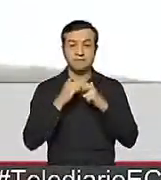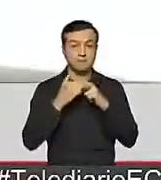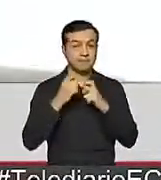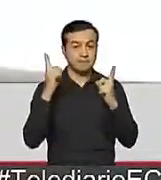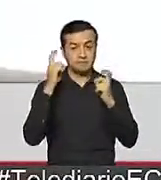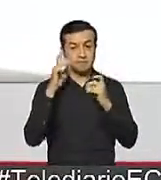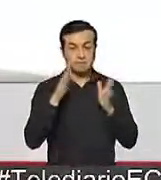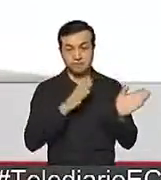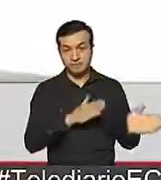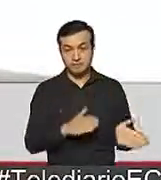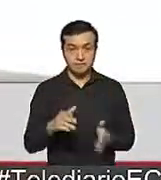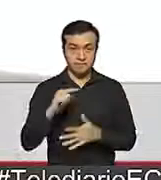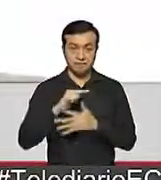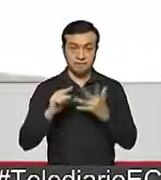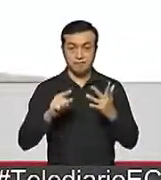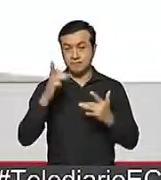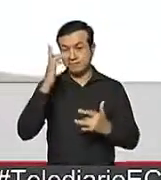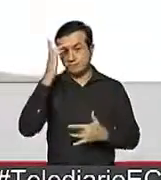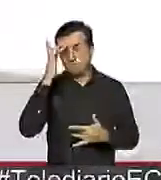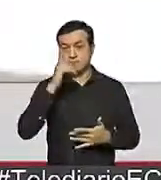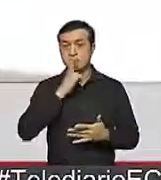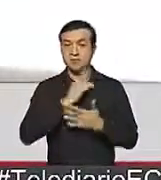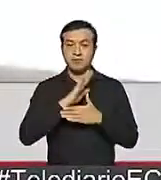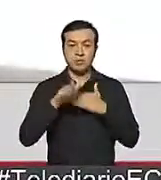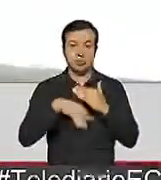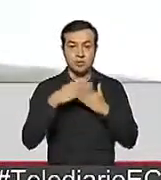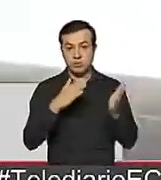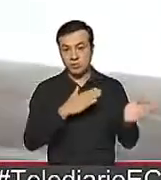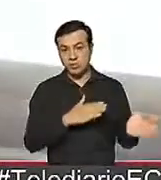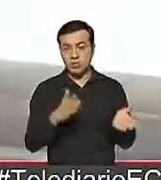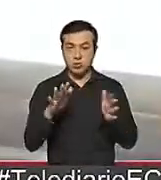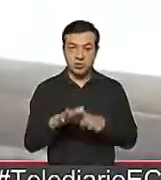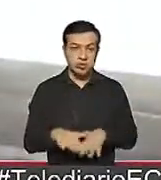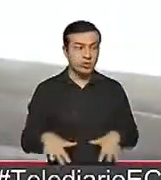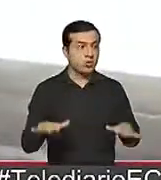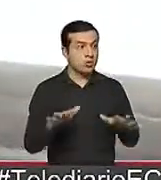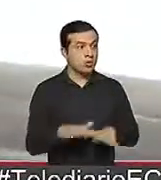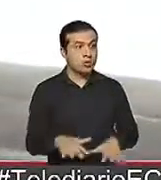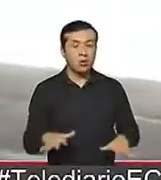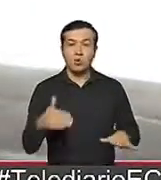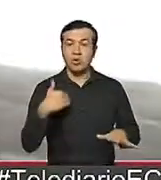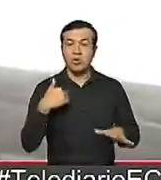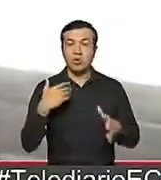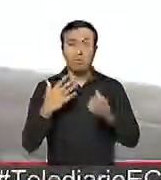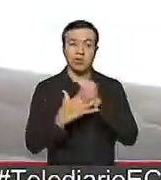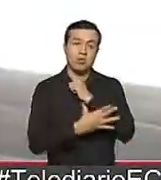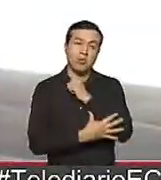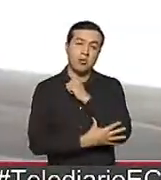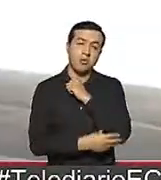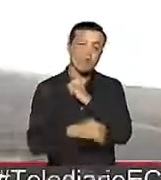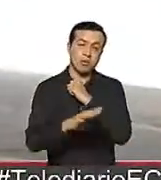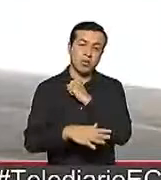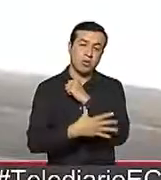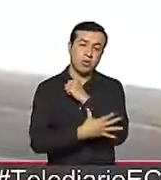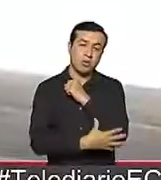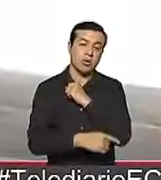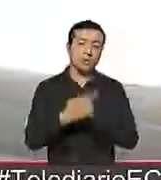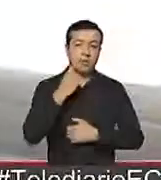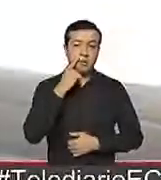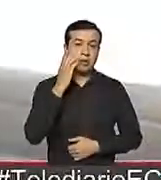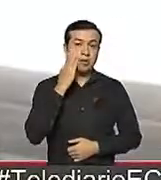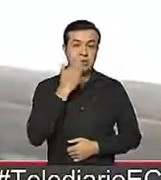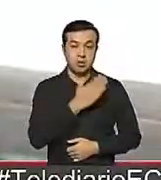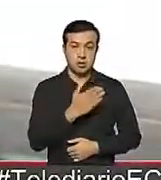vayan desarrollando otras enfermedades. Todo esto en estos sectores en donde existen escasos recursos y los padres pueden